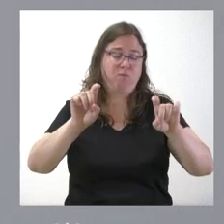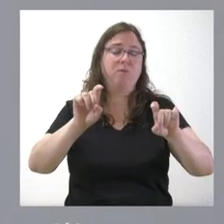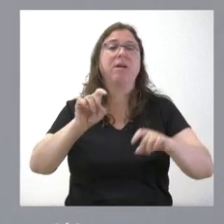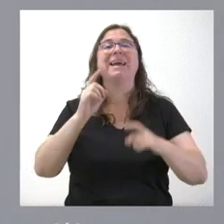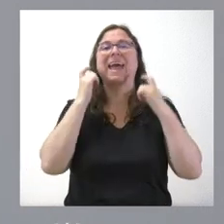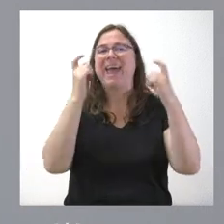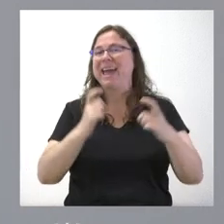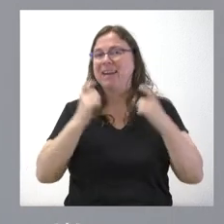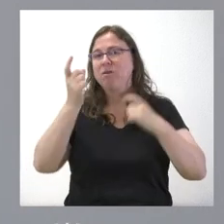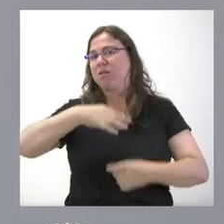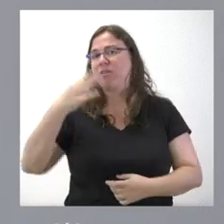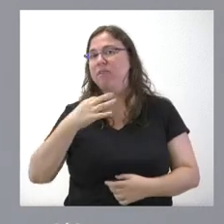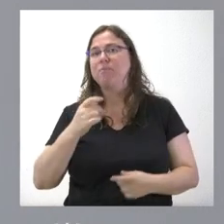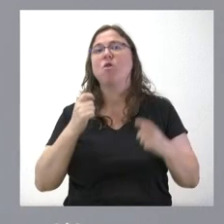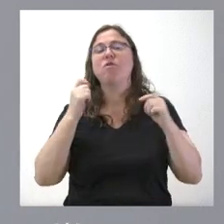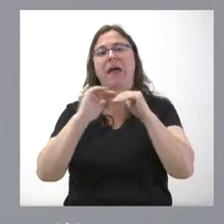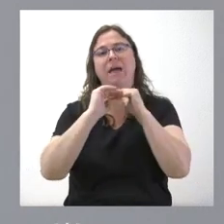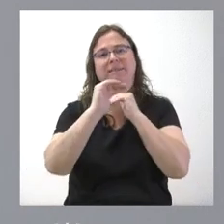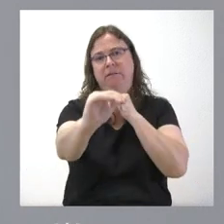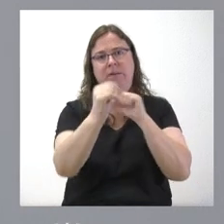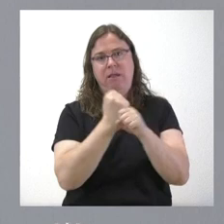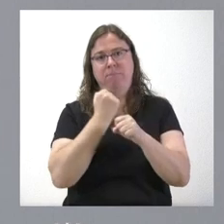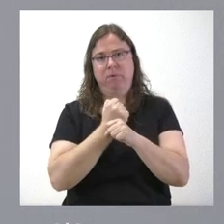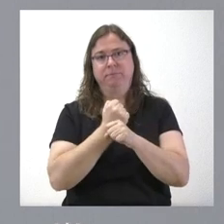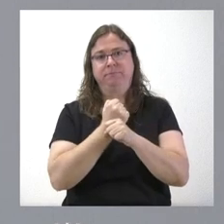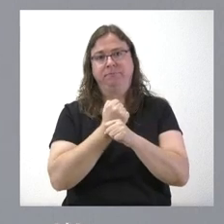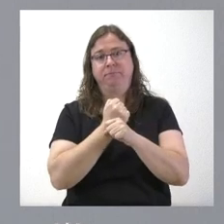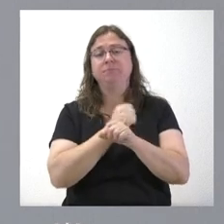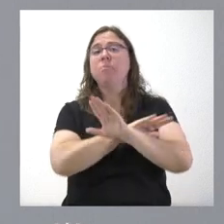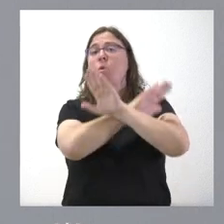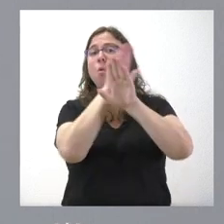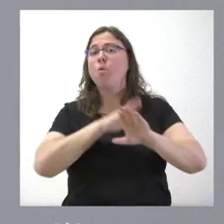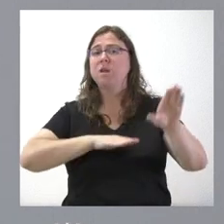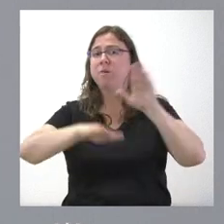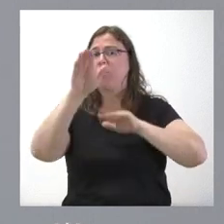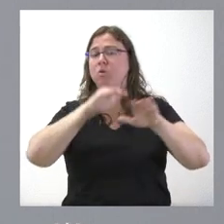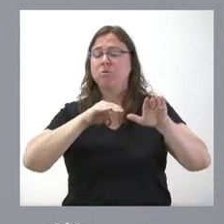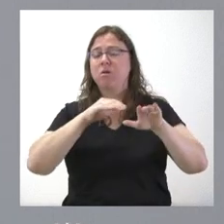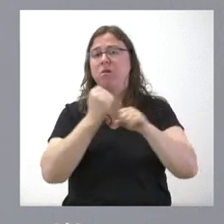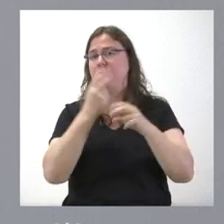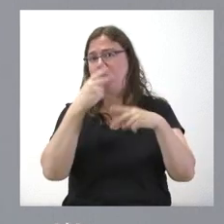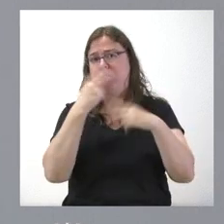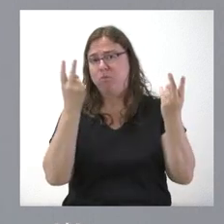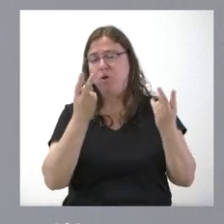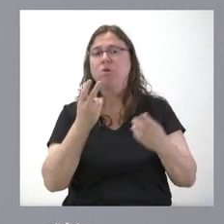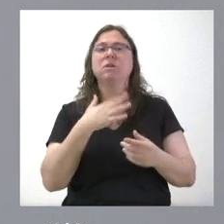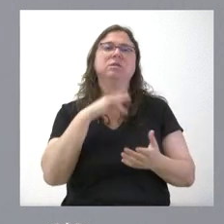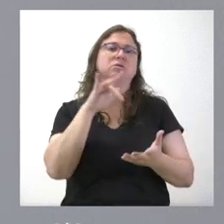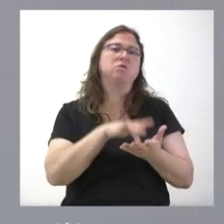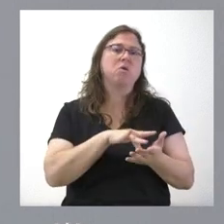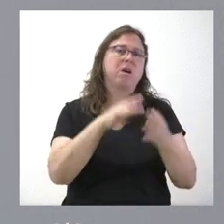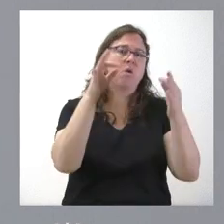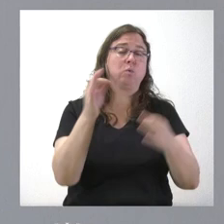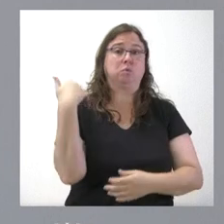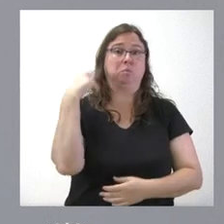esfuerzo que tenemos que hacer es para garantizar la estabilidad en el empleo la última convocatoria de oferta pública de empleo fue muy amplia se celebró justo el